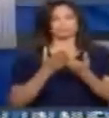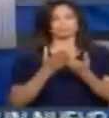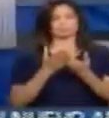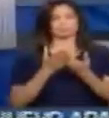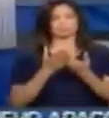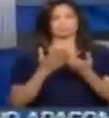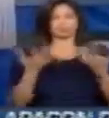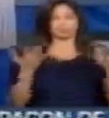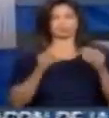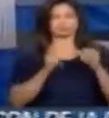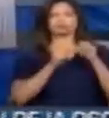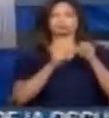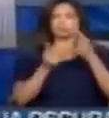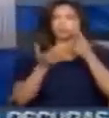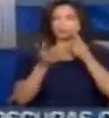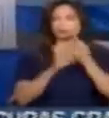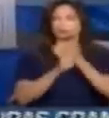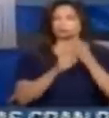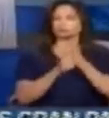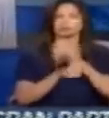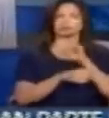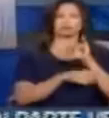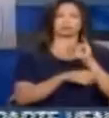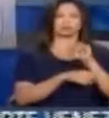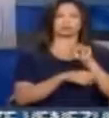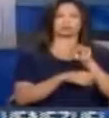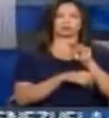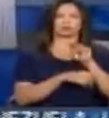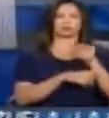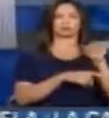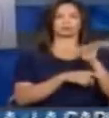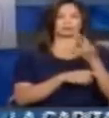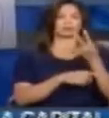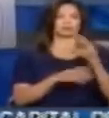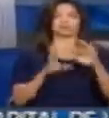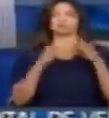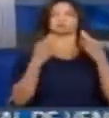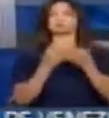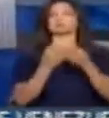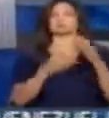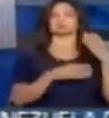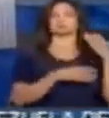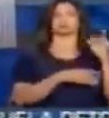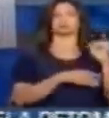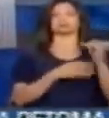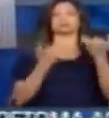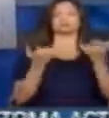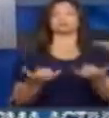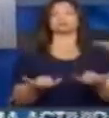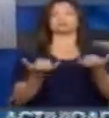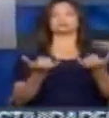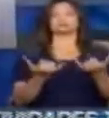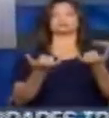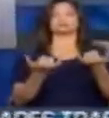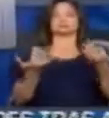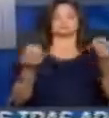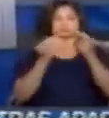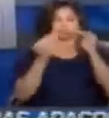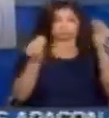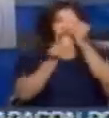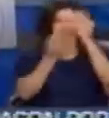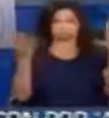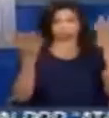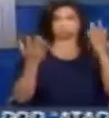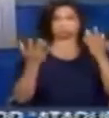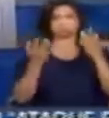Enhorabuena y le daremos seguimiento a este trabajo del INVI en estas dos familias en Cotuí. Nos vamos porque hay más noticias